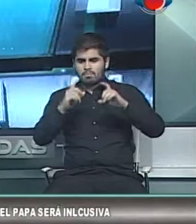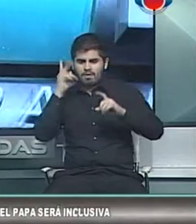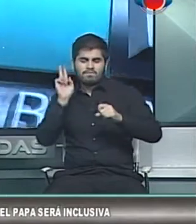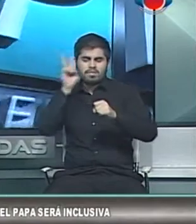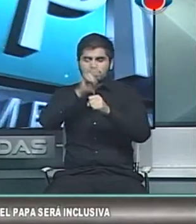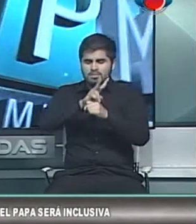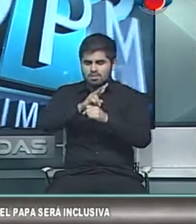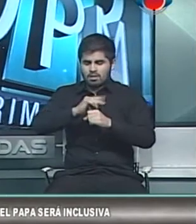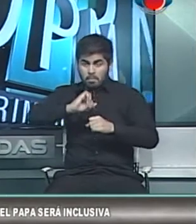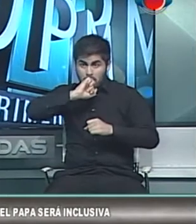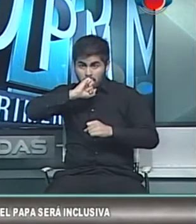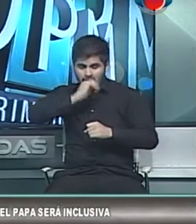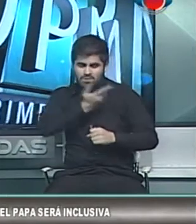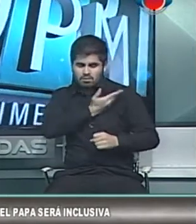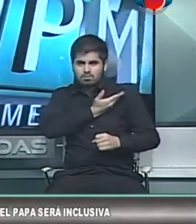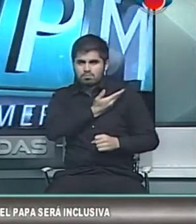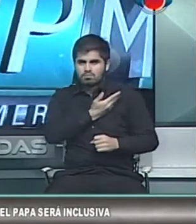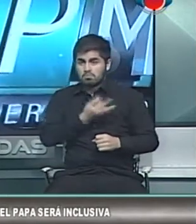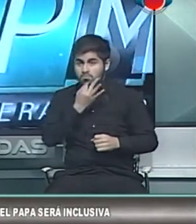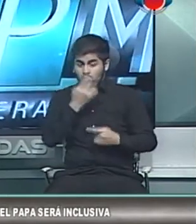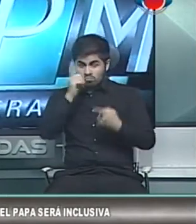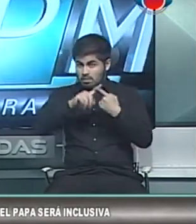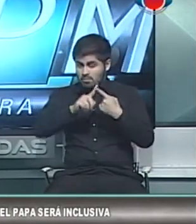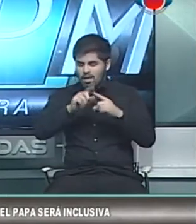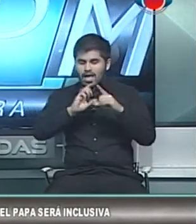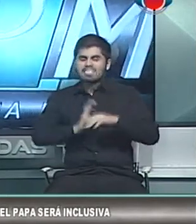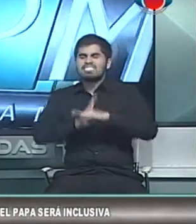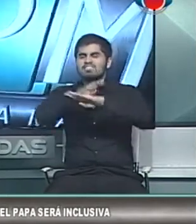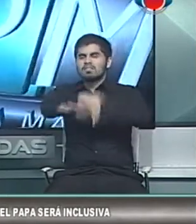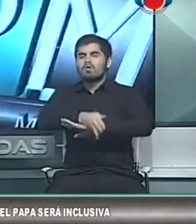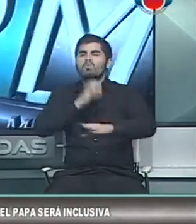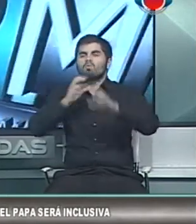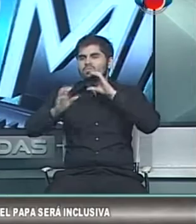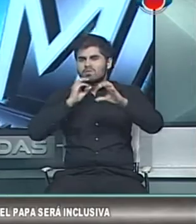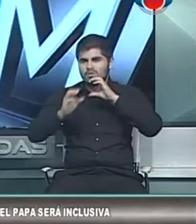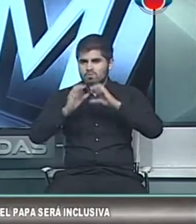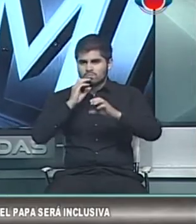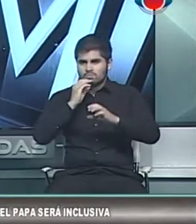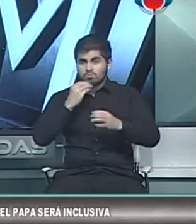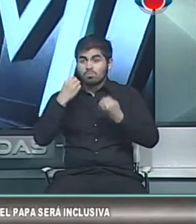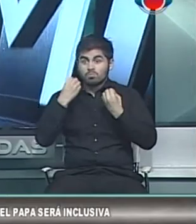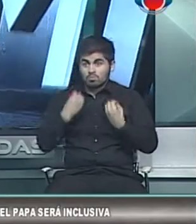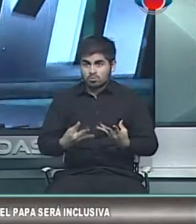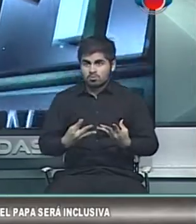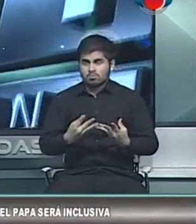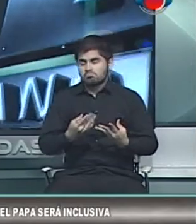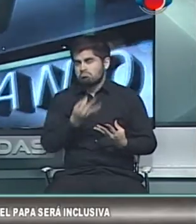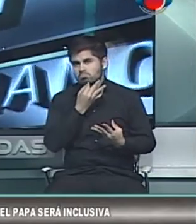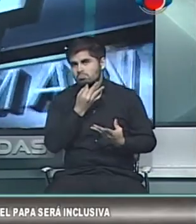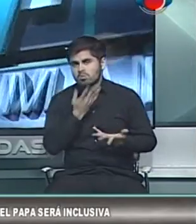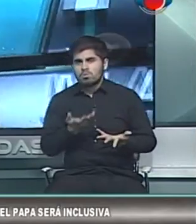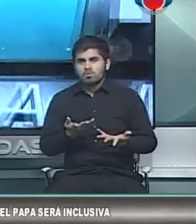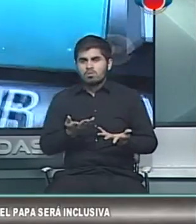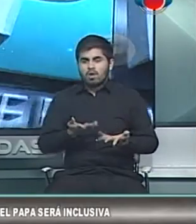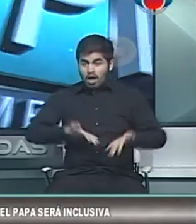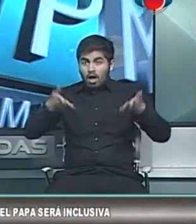Papa. Un componente es la accesibilidad tanto comunicacional, ¿verdad? Por eso en todas las,